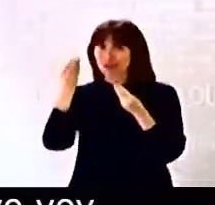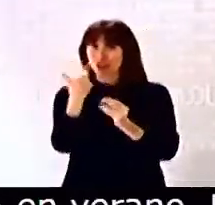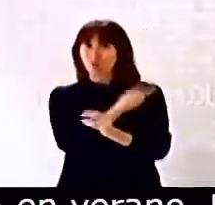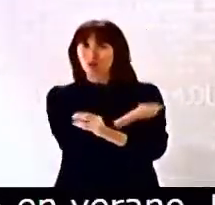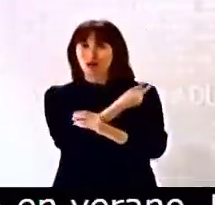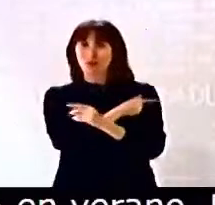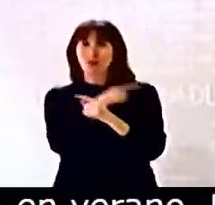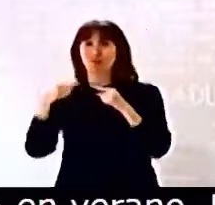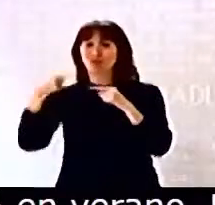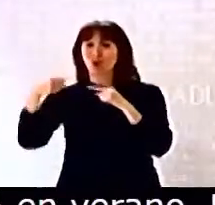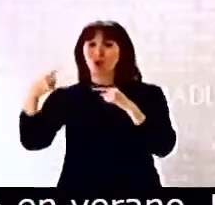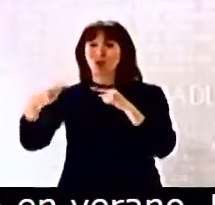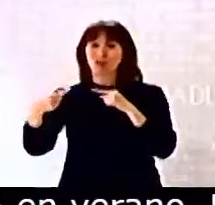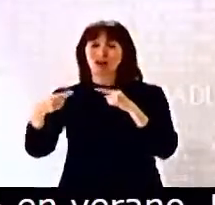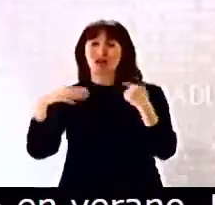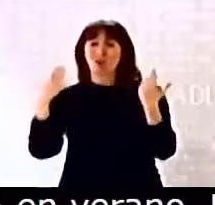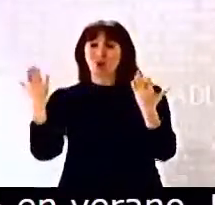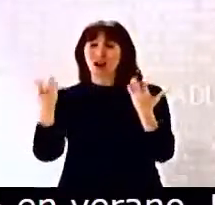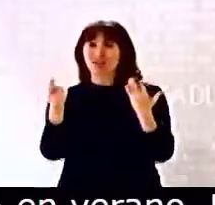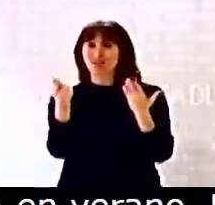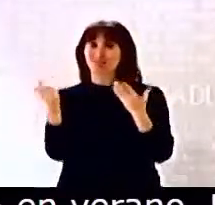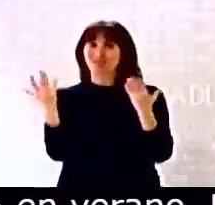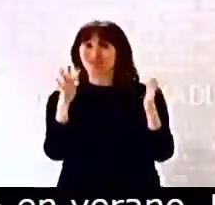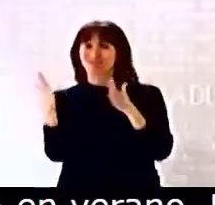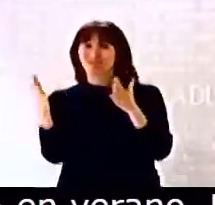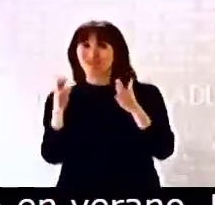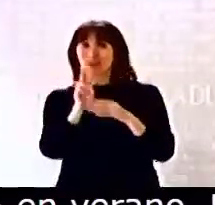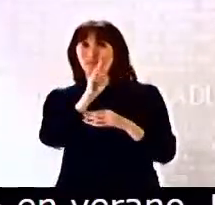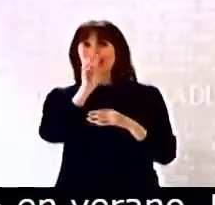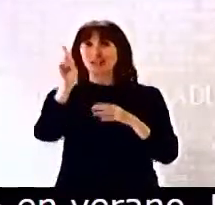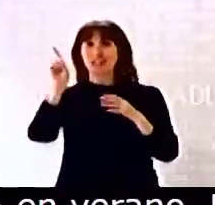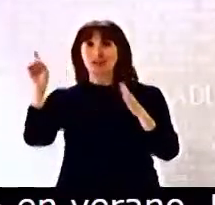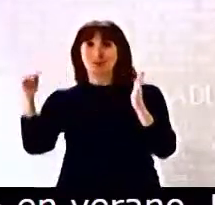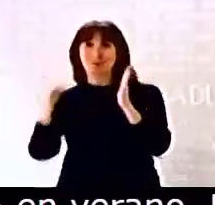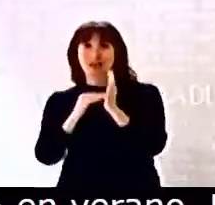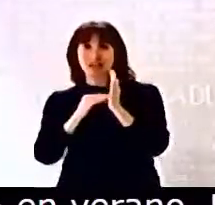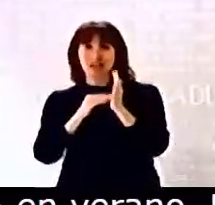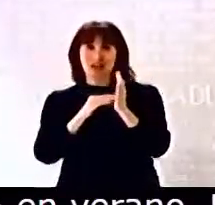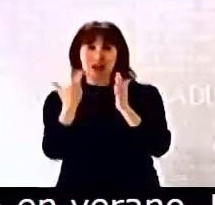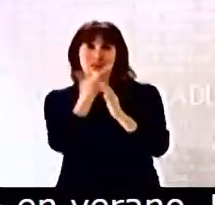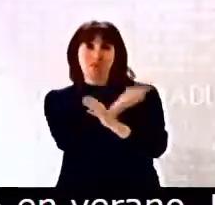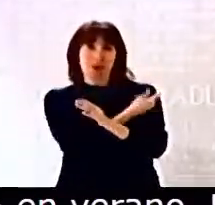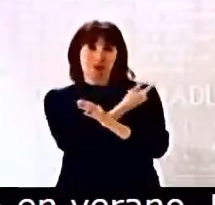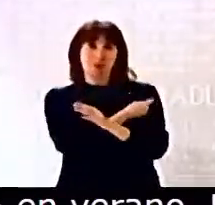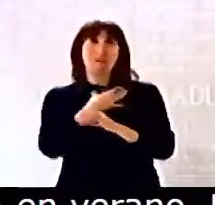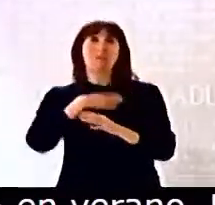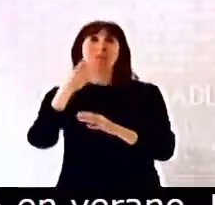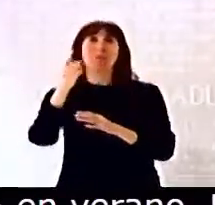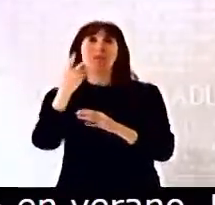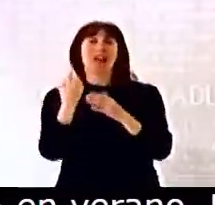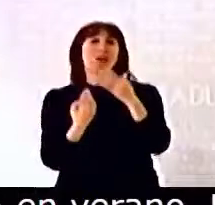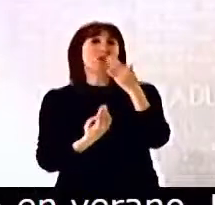vacunación diaria está alrededor de 21.000 dosis día,